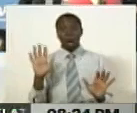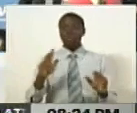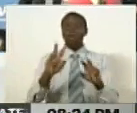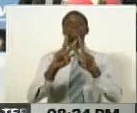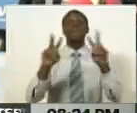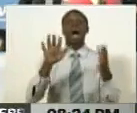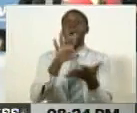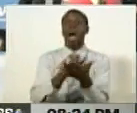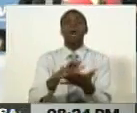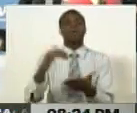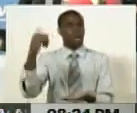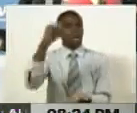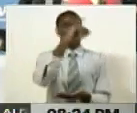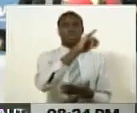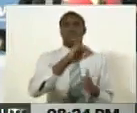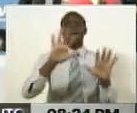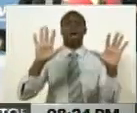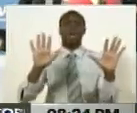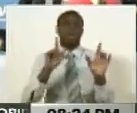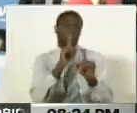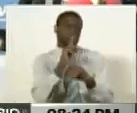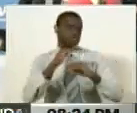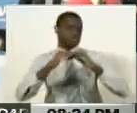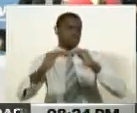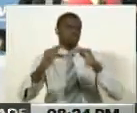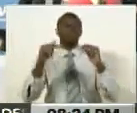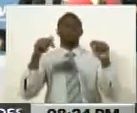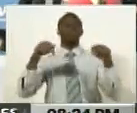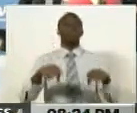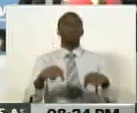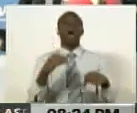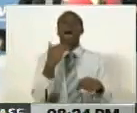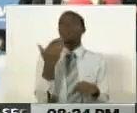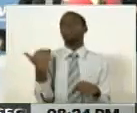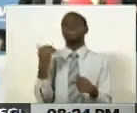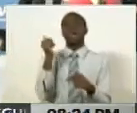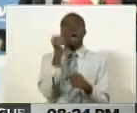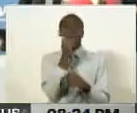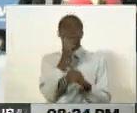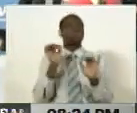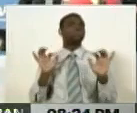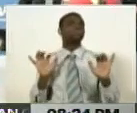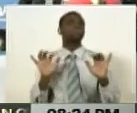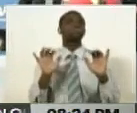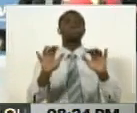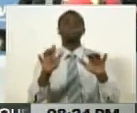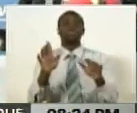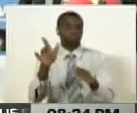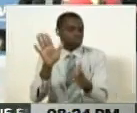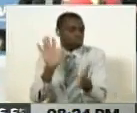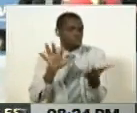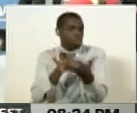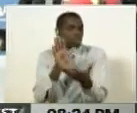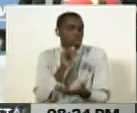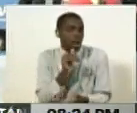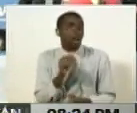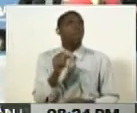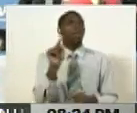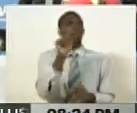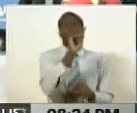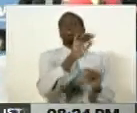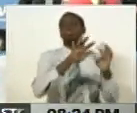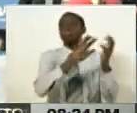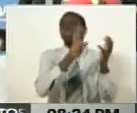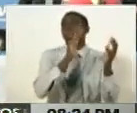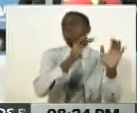las ha habido, no ha habido ninguna novedad como la que ocurrió el pasado sábado o otra que ocurrió si no, mal no me equivoco, el